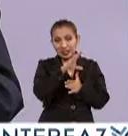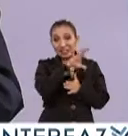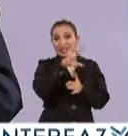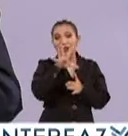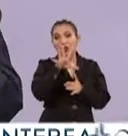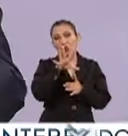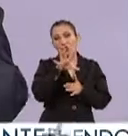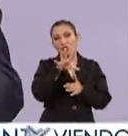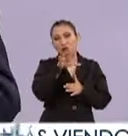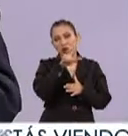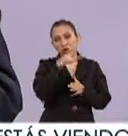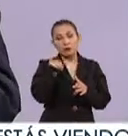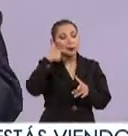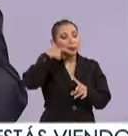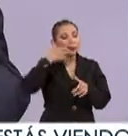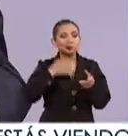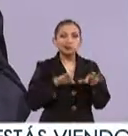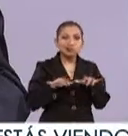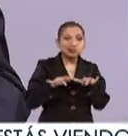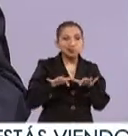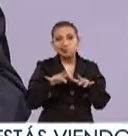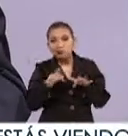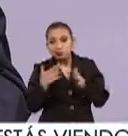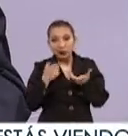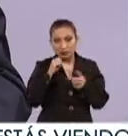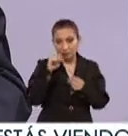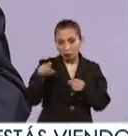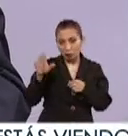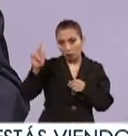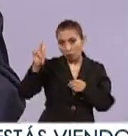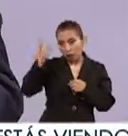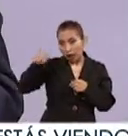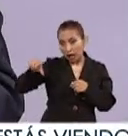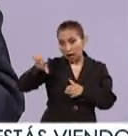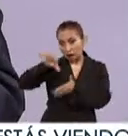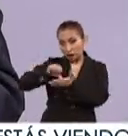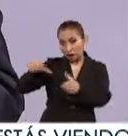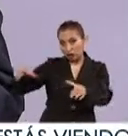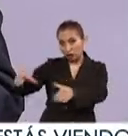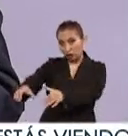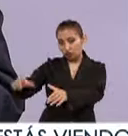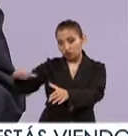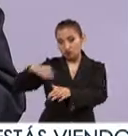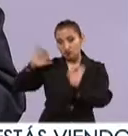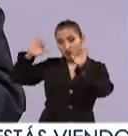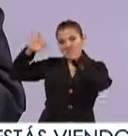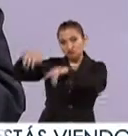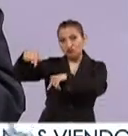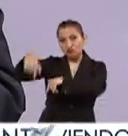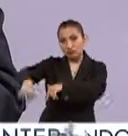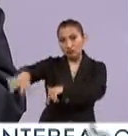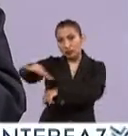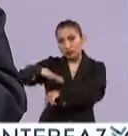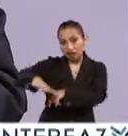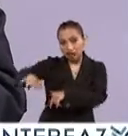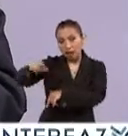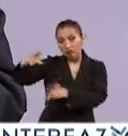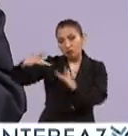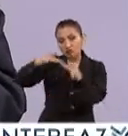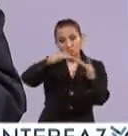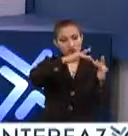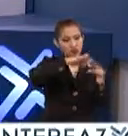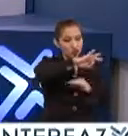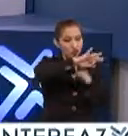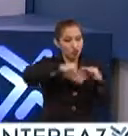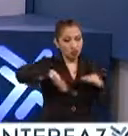C5, que obviamente es donde se coordinan, y nosotros también en la propia Polanco tenemos un centro de operaciones donde estamos conectados